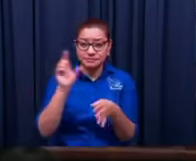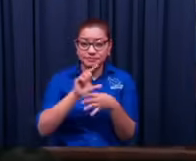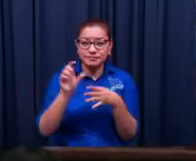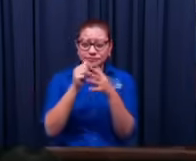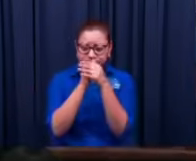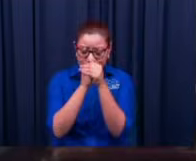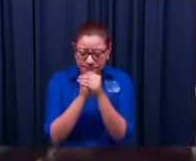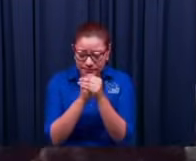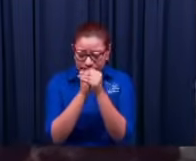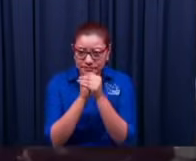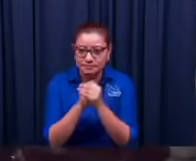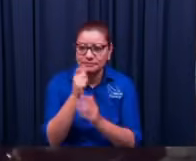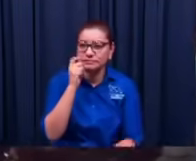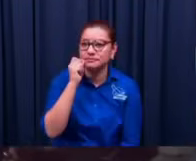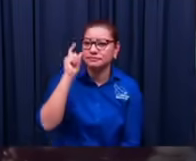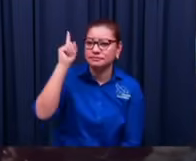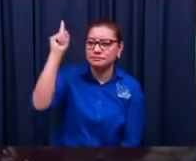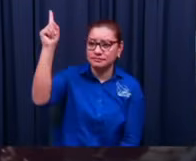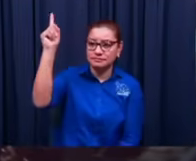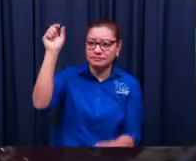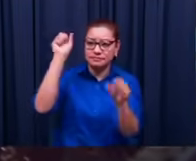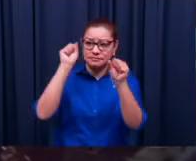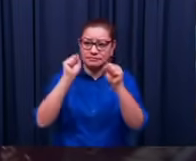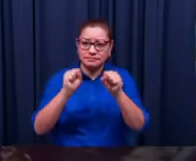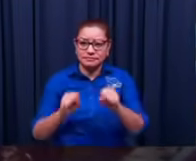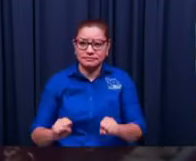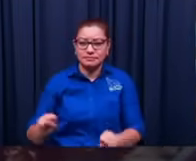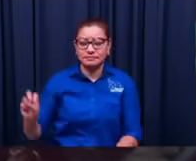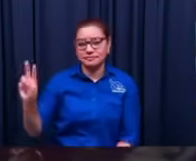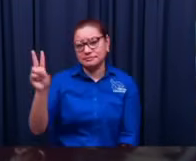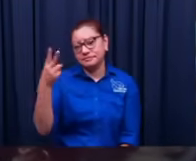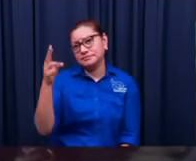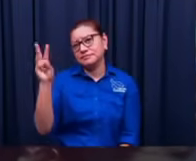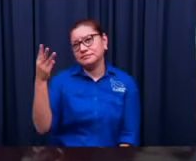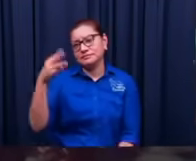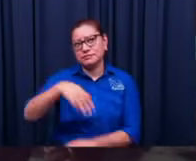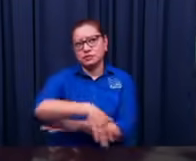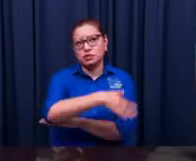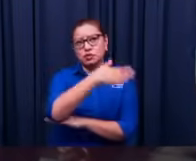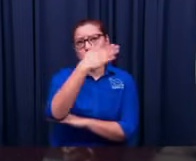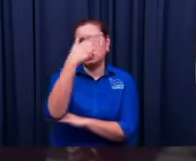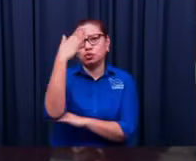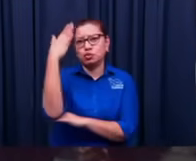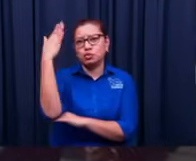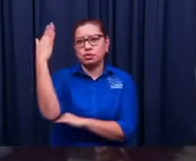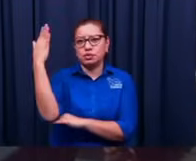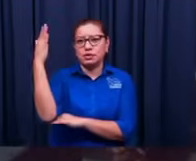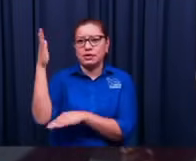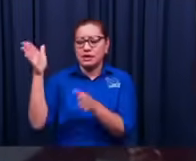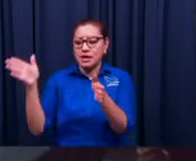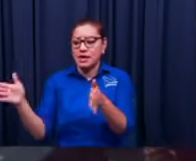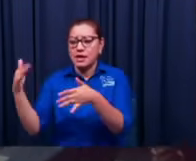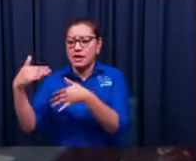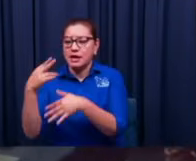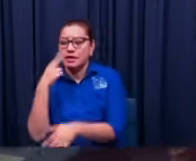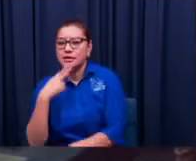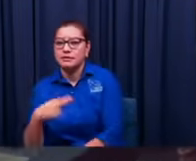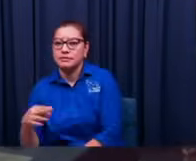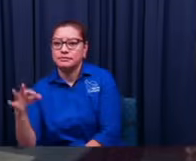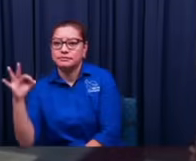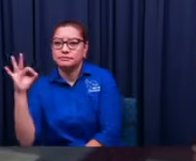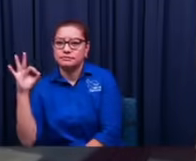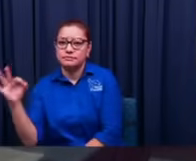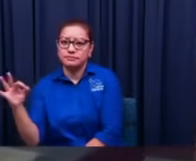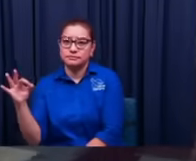usted no sabe que el Señor lo puede levantar a las 2, 3 de la mañana y al cuarto de sus hijos, en donde usted